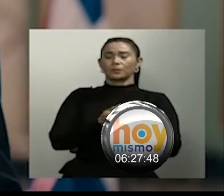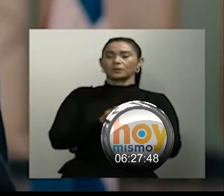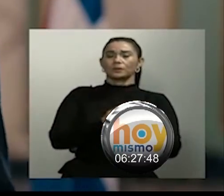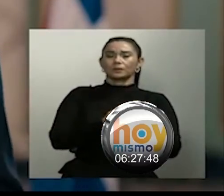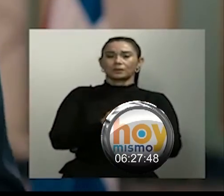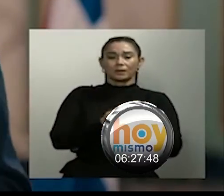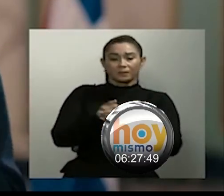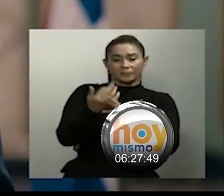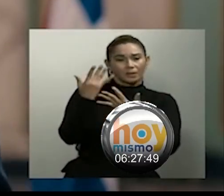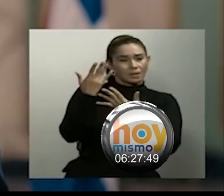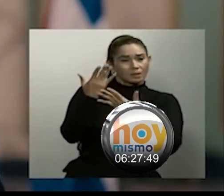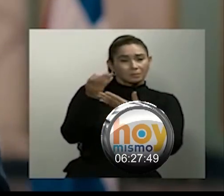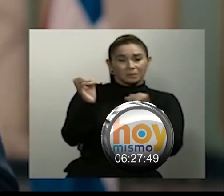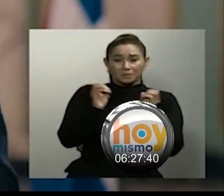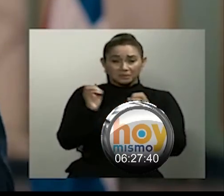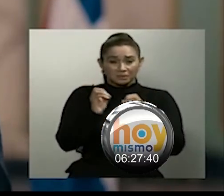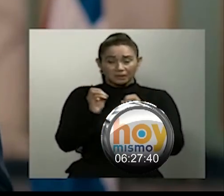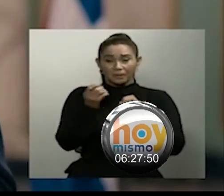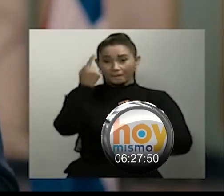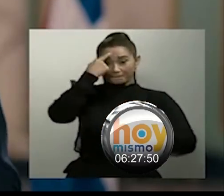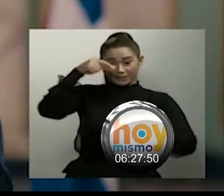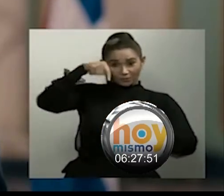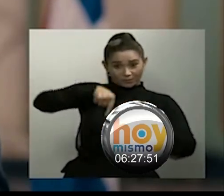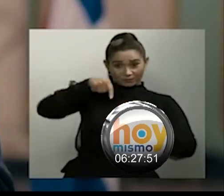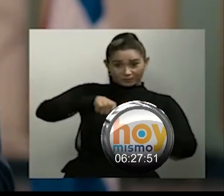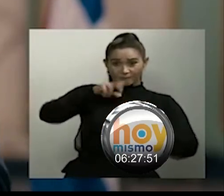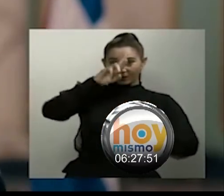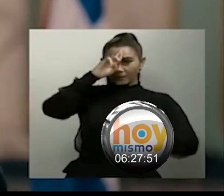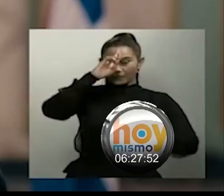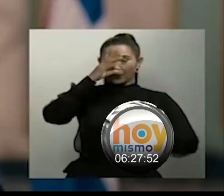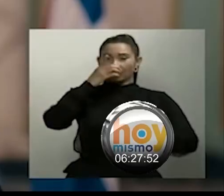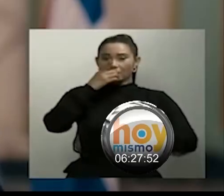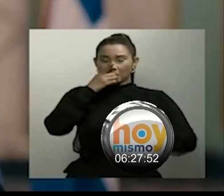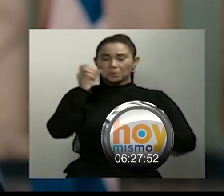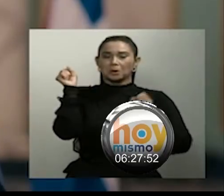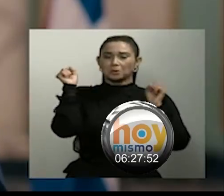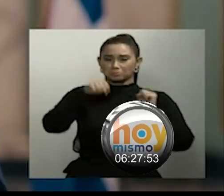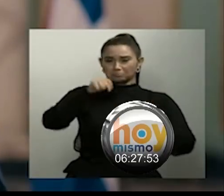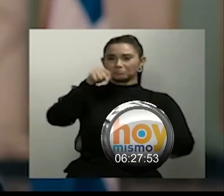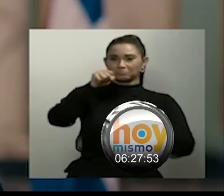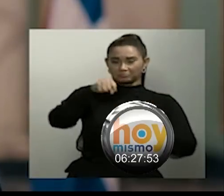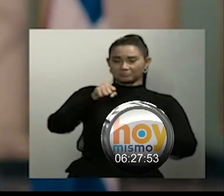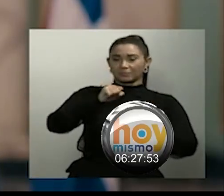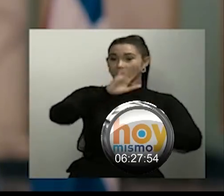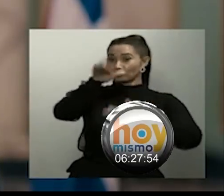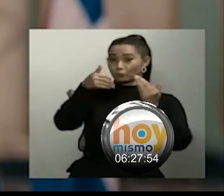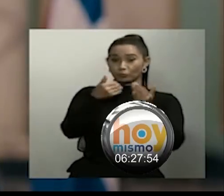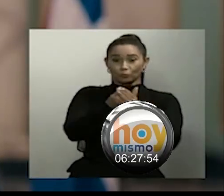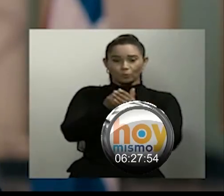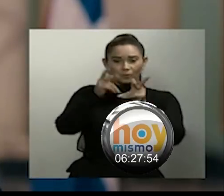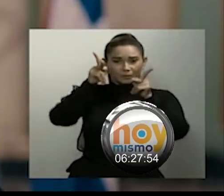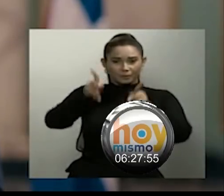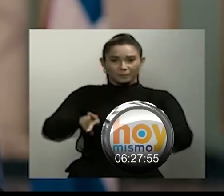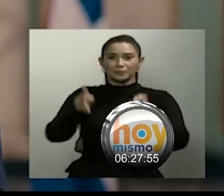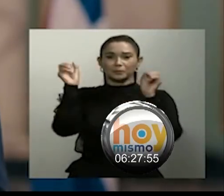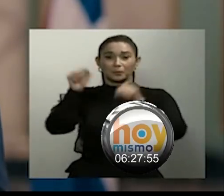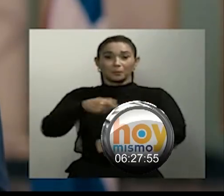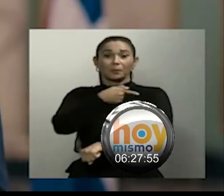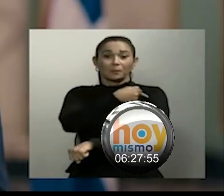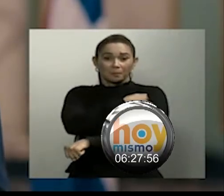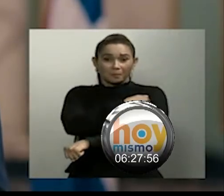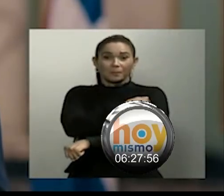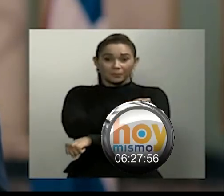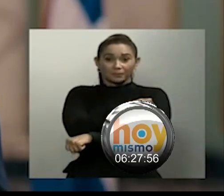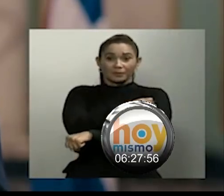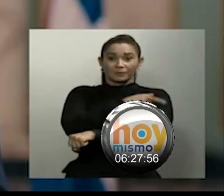bien, que haga un magnífico trabajo. Cultura necesita un empujón. Sí, Homero es una persona bien formada en